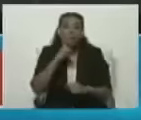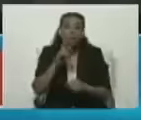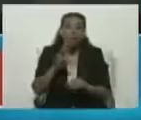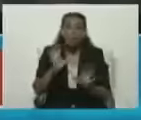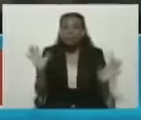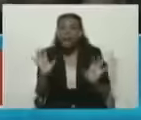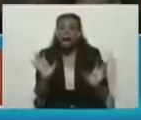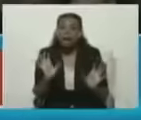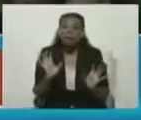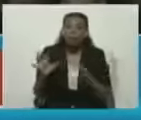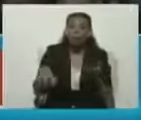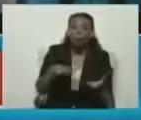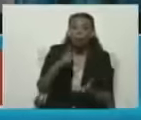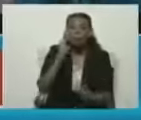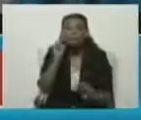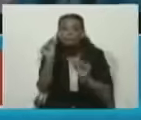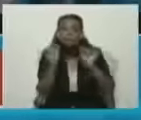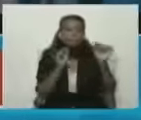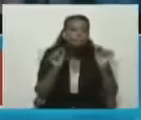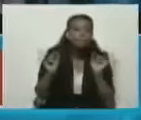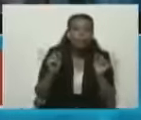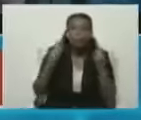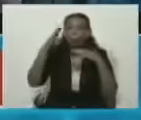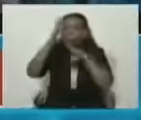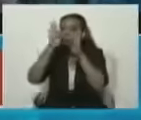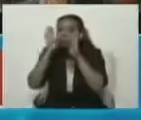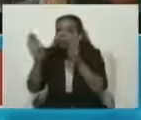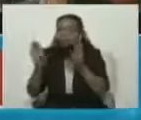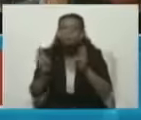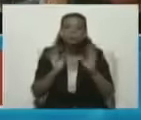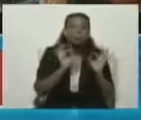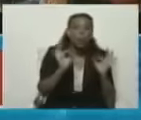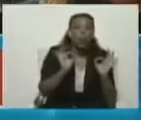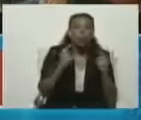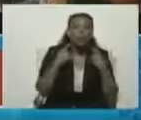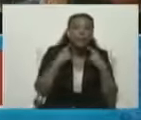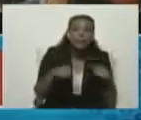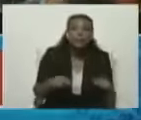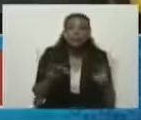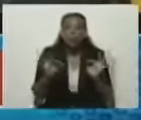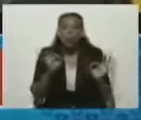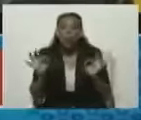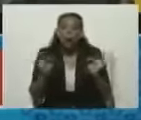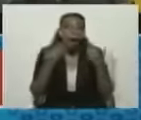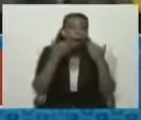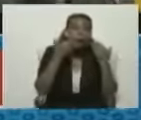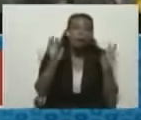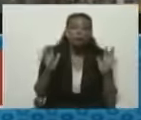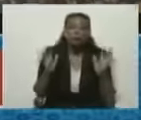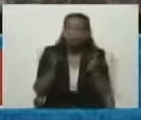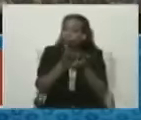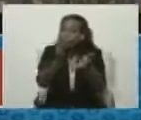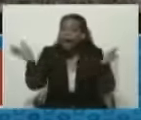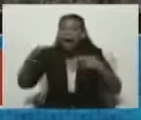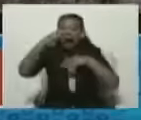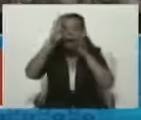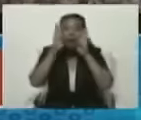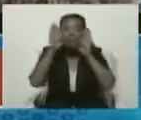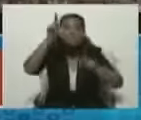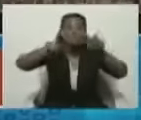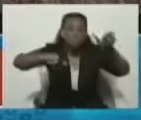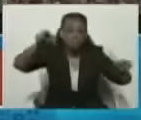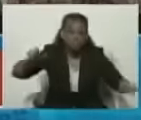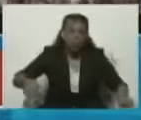quede ningún detalle sin atender a los efectos de que le brindemos a este